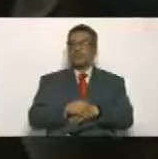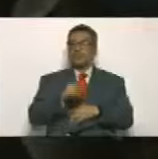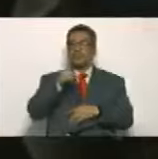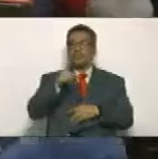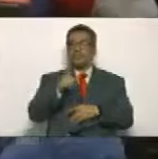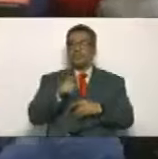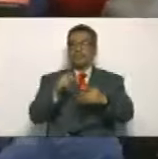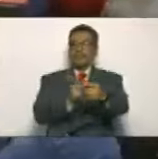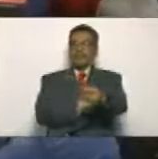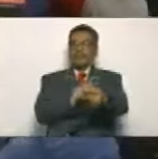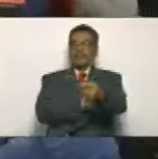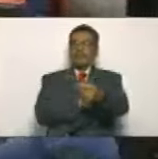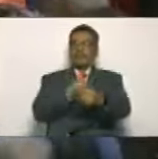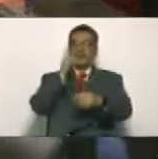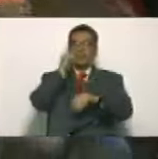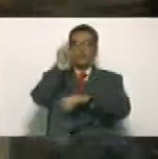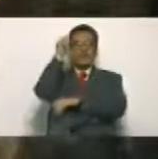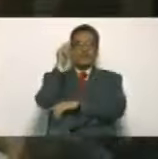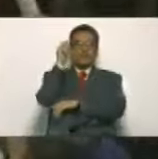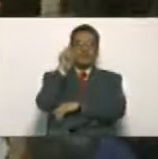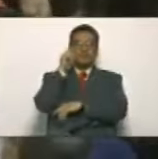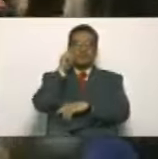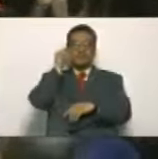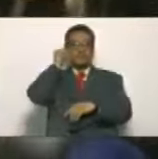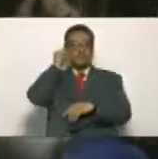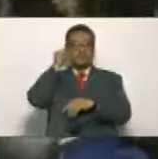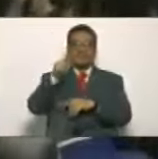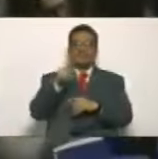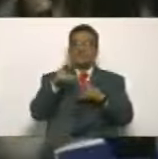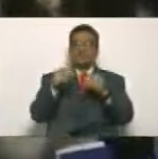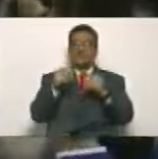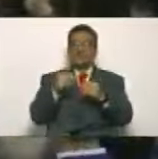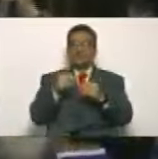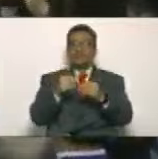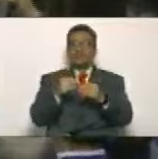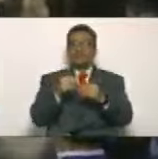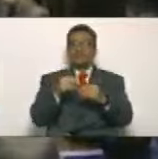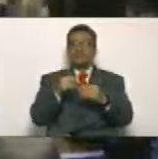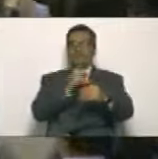hermanas y hermanos diputados, todavía hay muchos problemas.